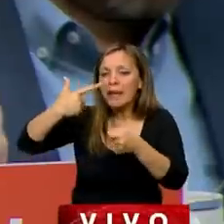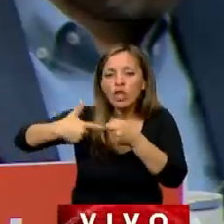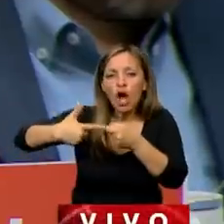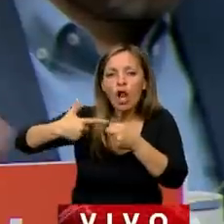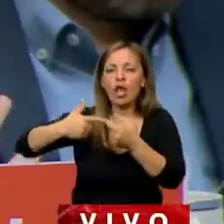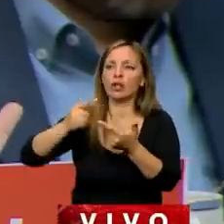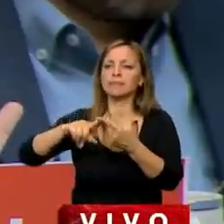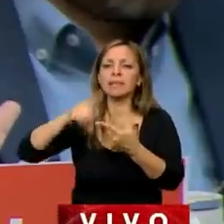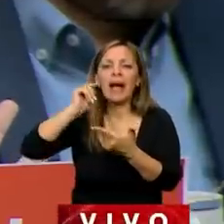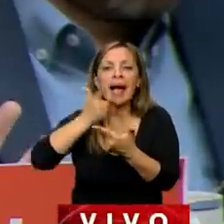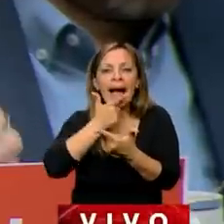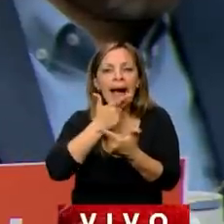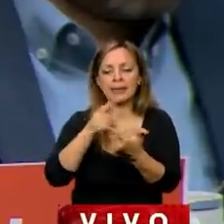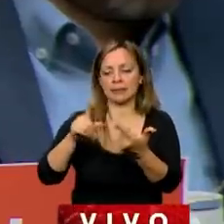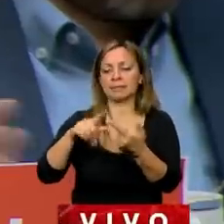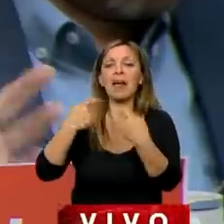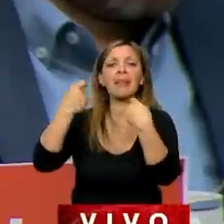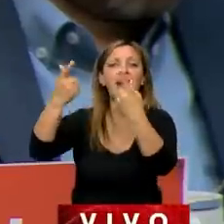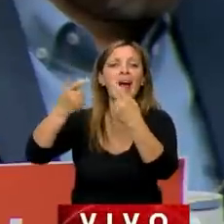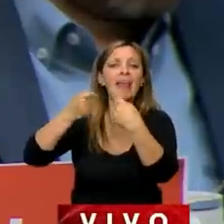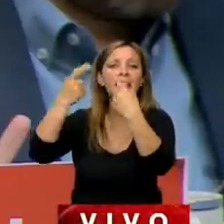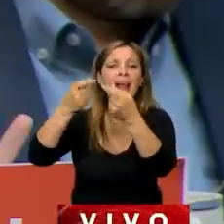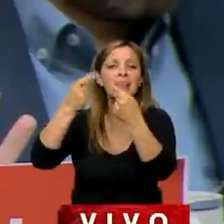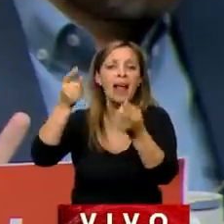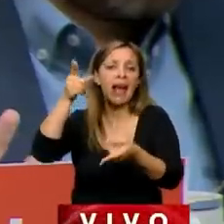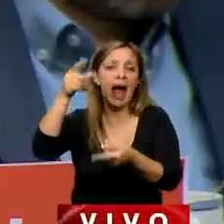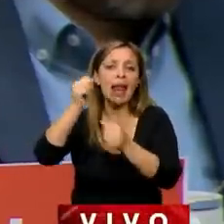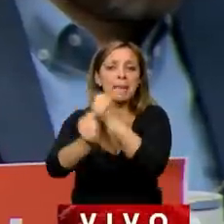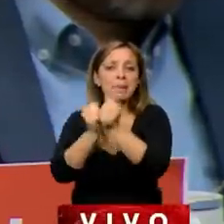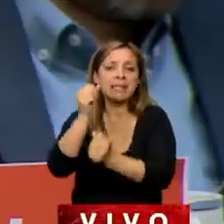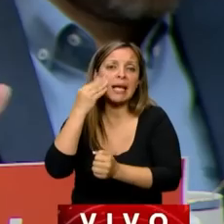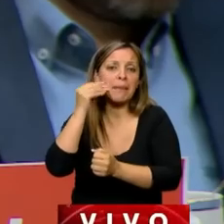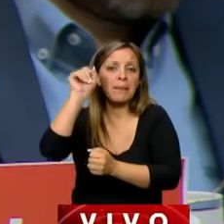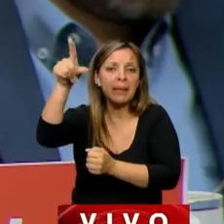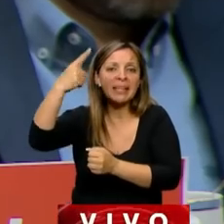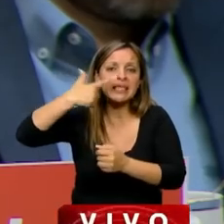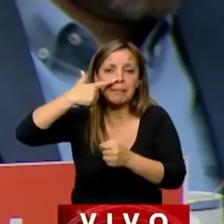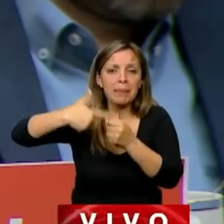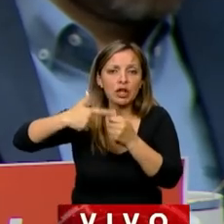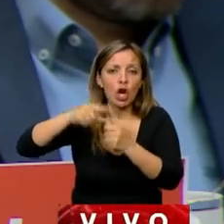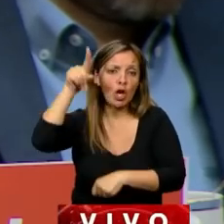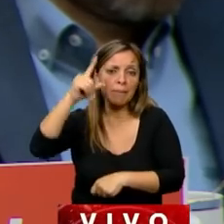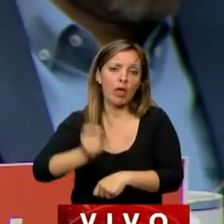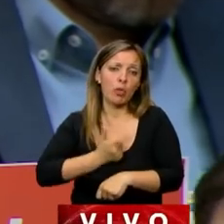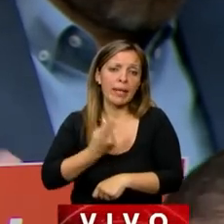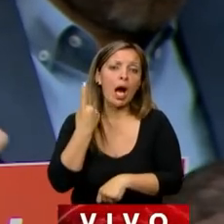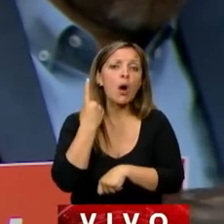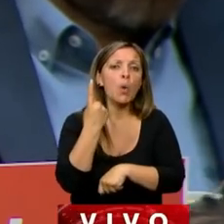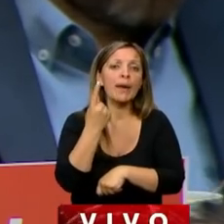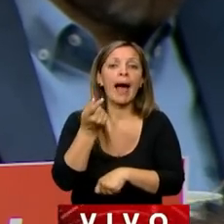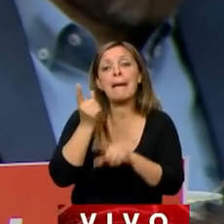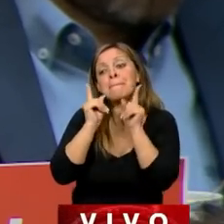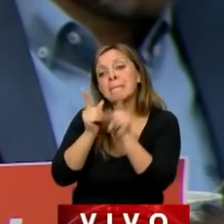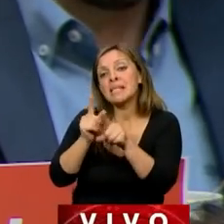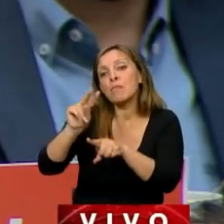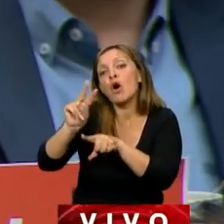petroleros, gasíferos, a la British Petroleum, que entre otras cosas una de las dueñas es la